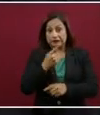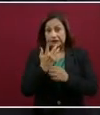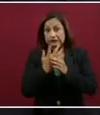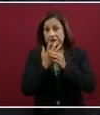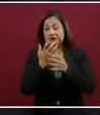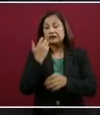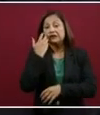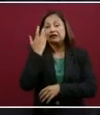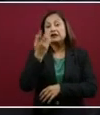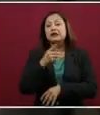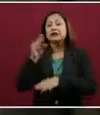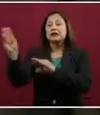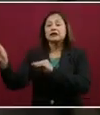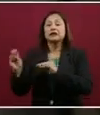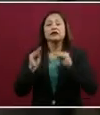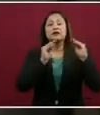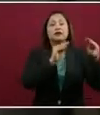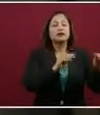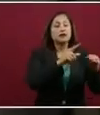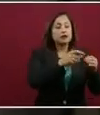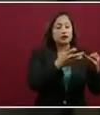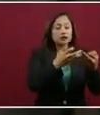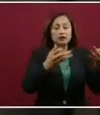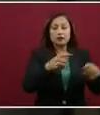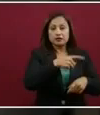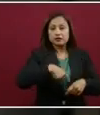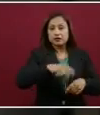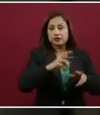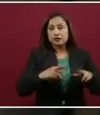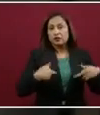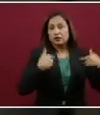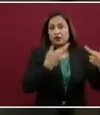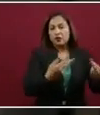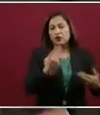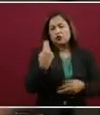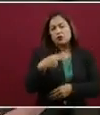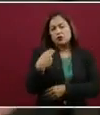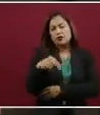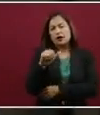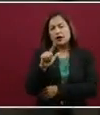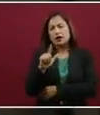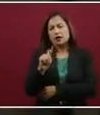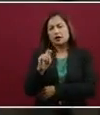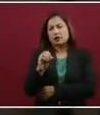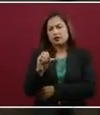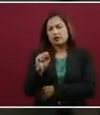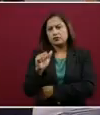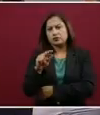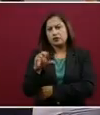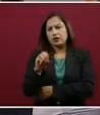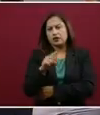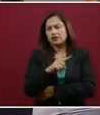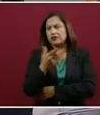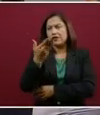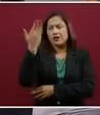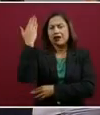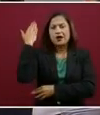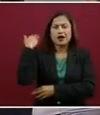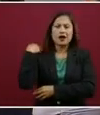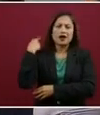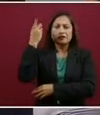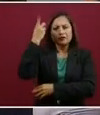regalan unos terrenos, una empresa que se llama Alto Sano, ligada a Roberto Madrazo, se le atribuyen ligas